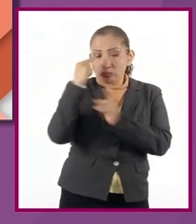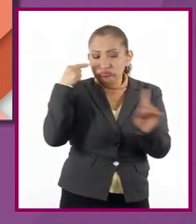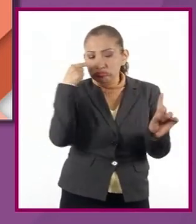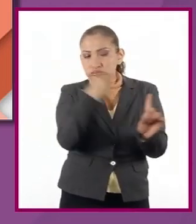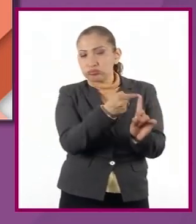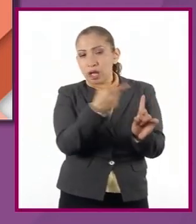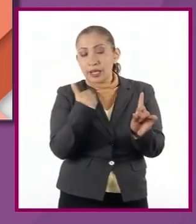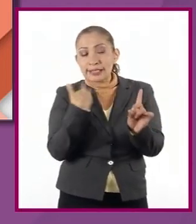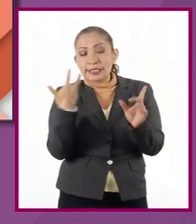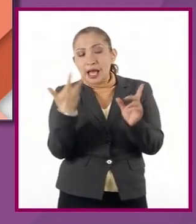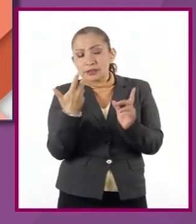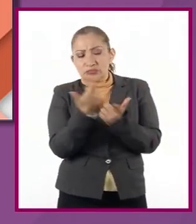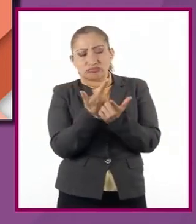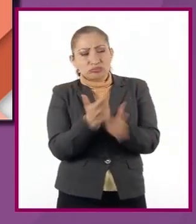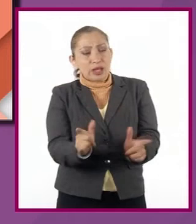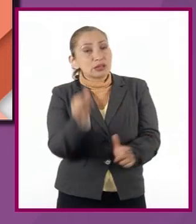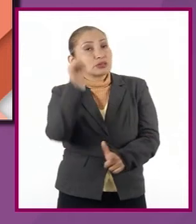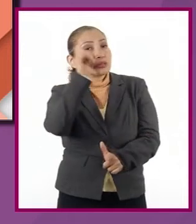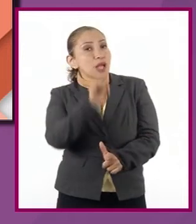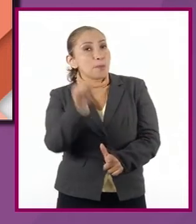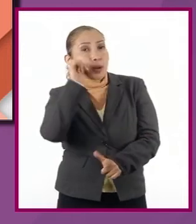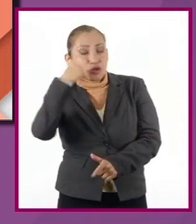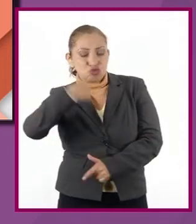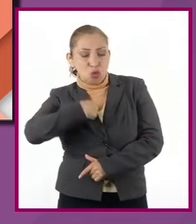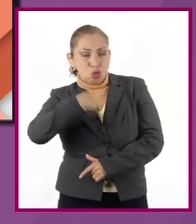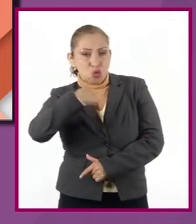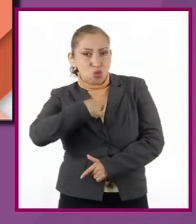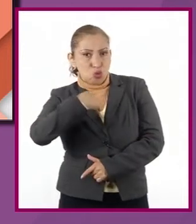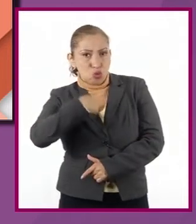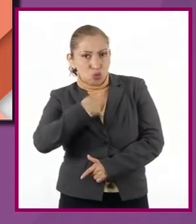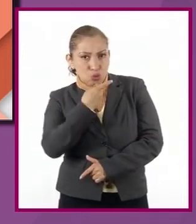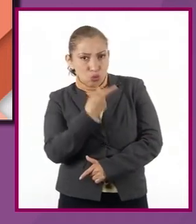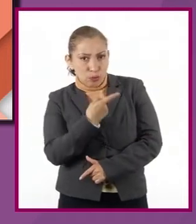y desencadenadas, siempre en primera persona.